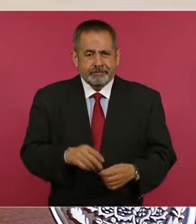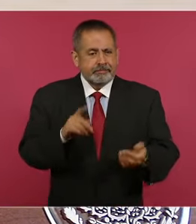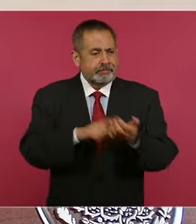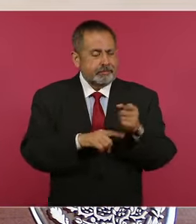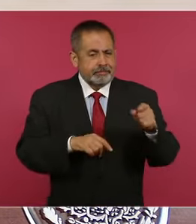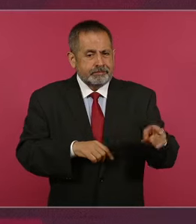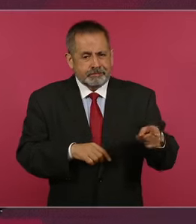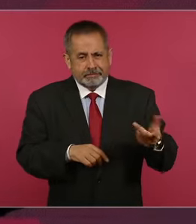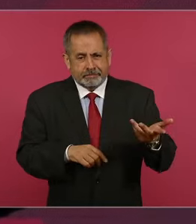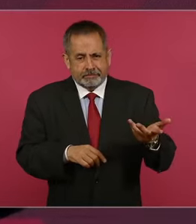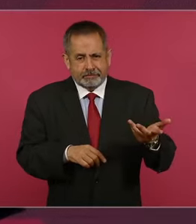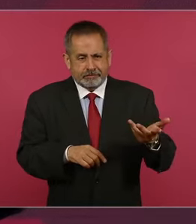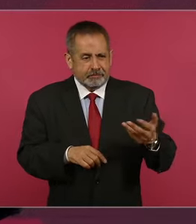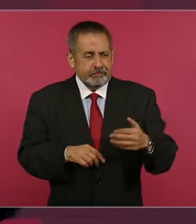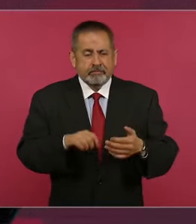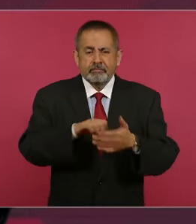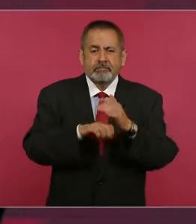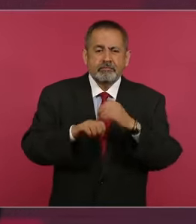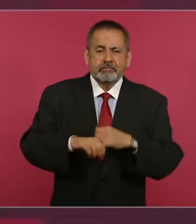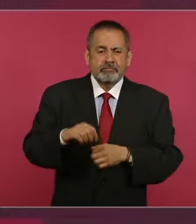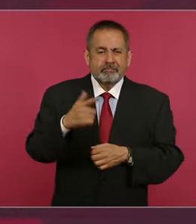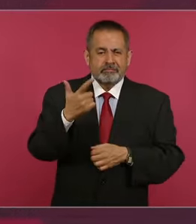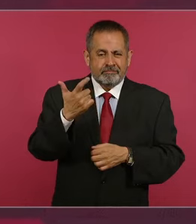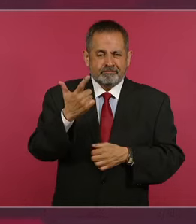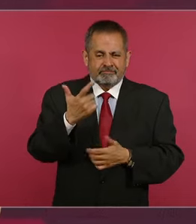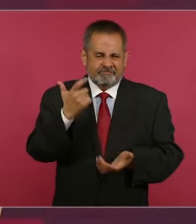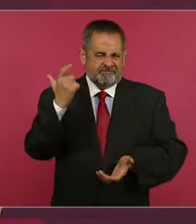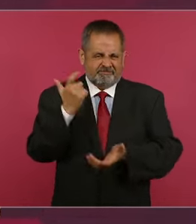encontrado 5 armas,